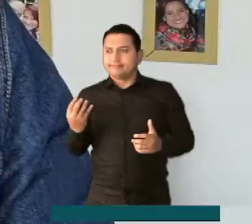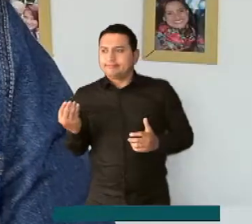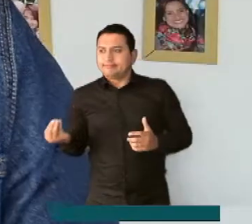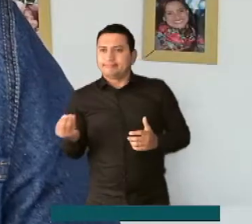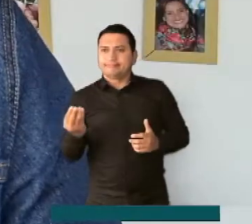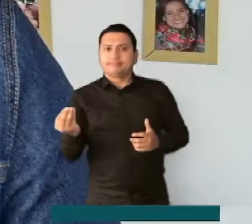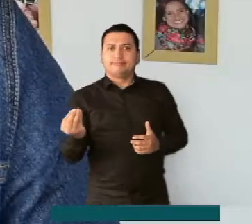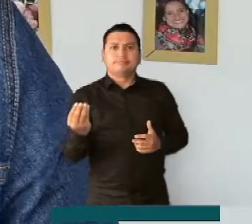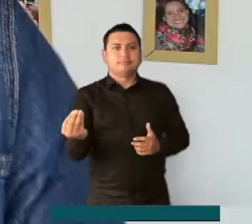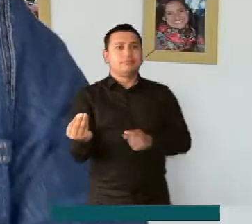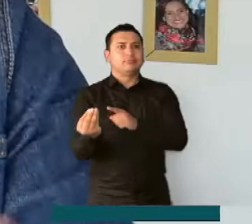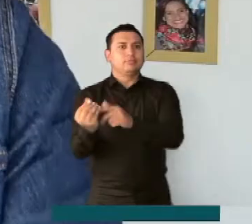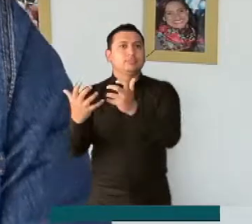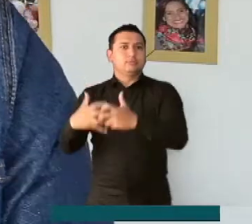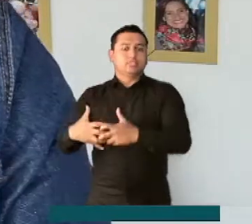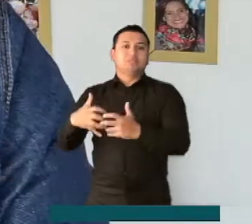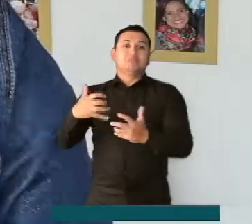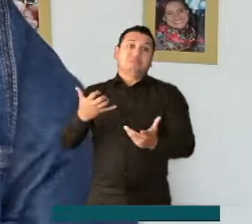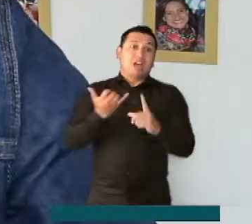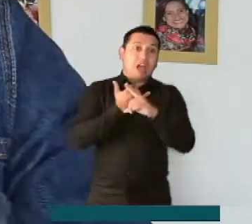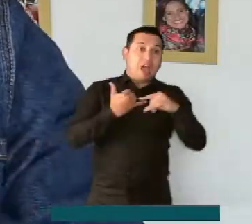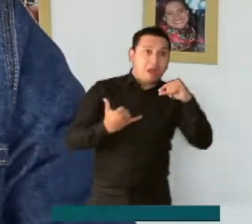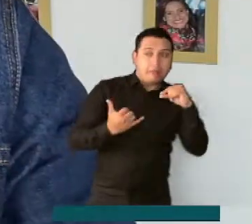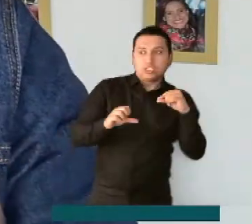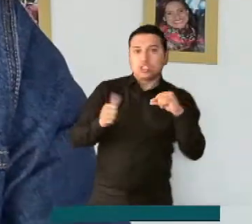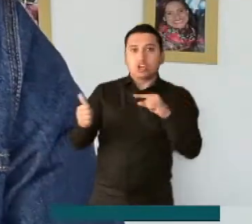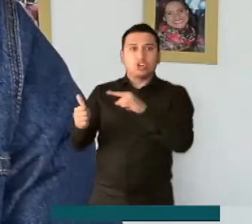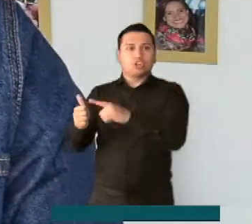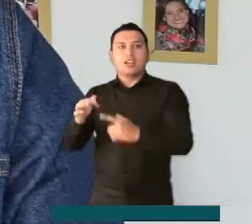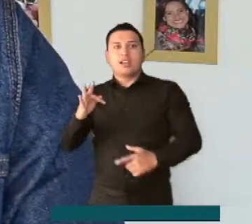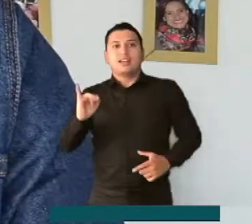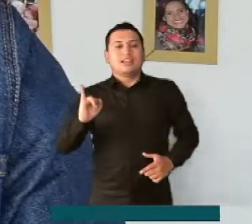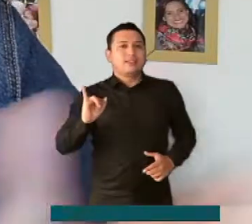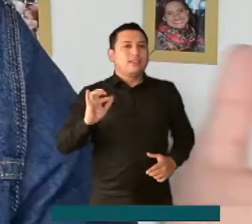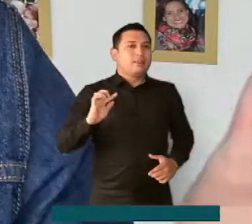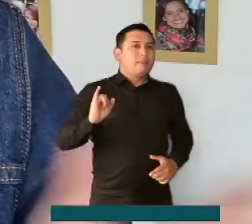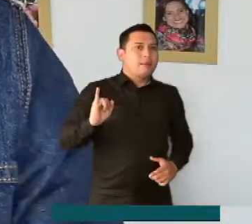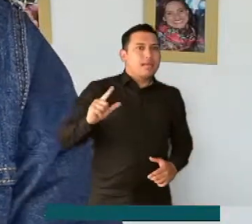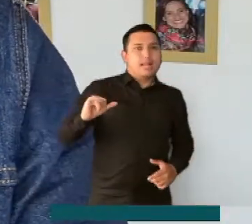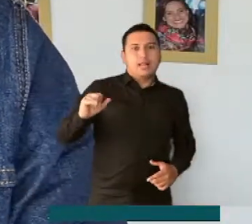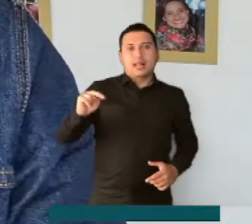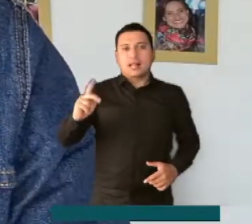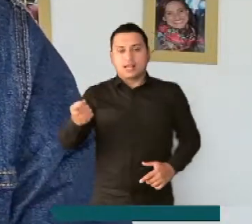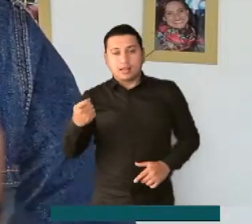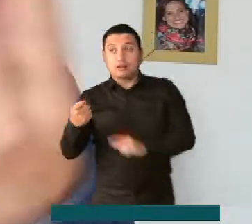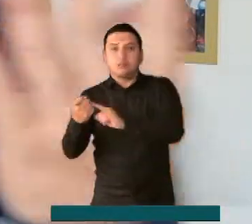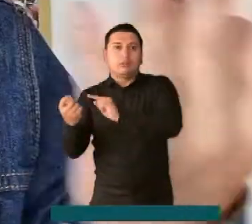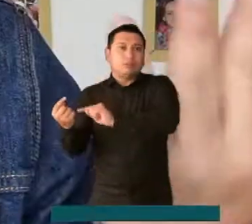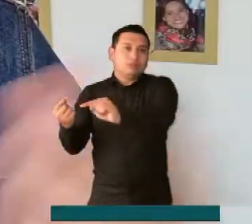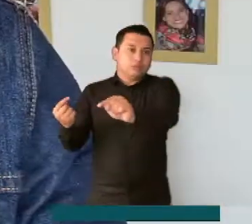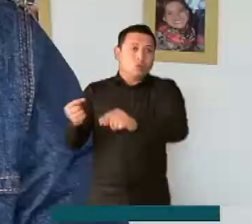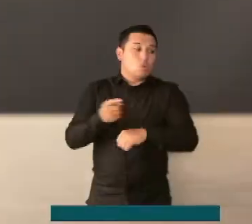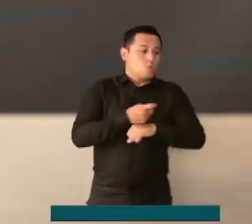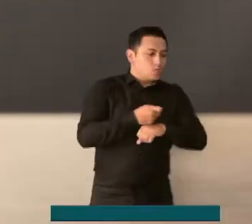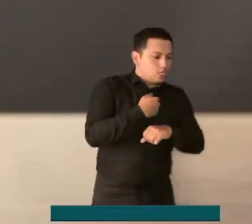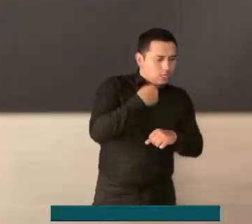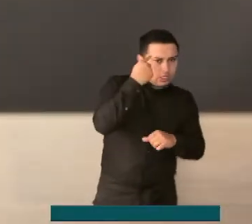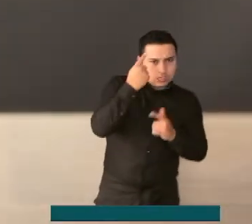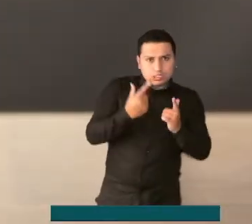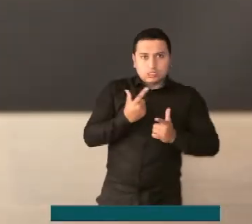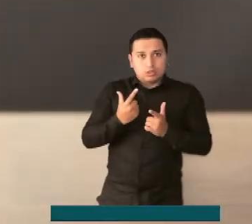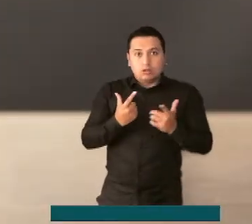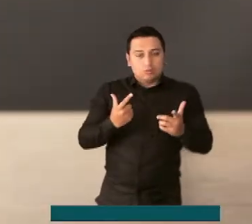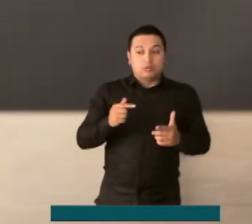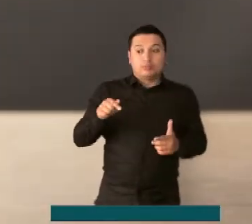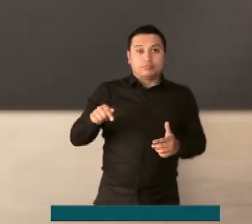como TP-Link, Netgear e incluso Amazon, pero Google quiere pelear con una carta insospechada, la simplicidad. Este es el